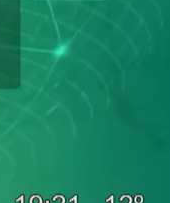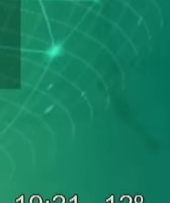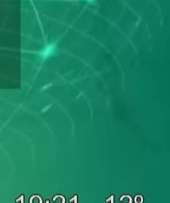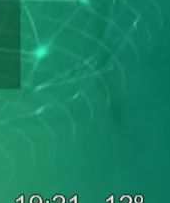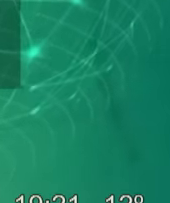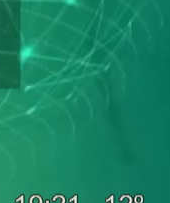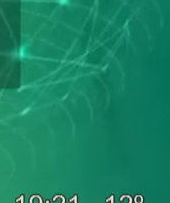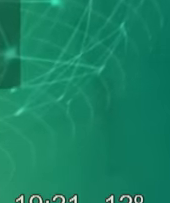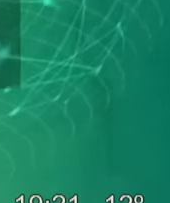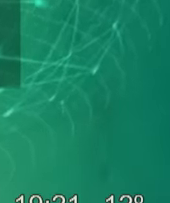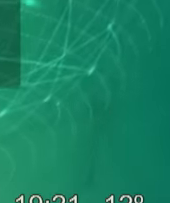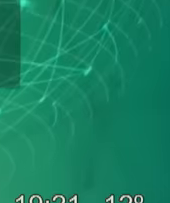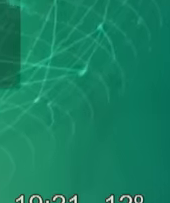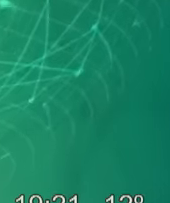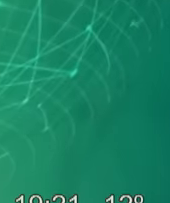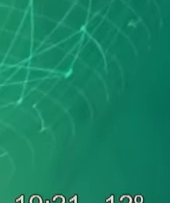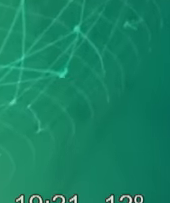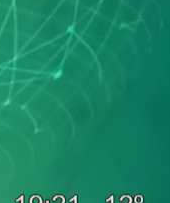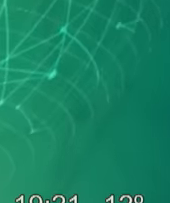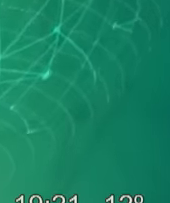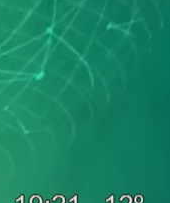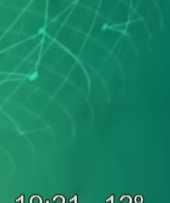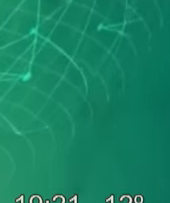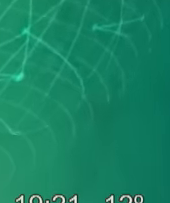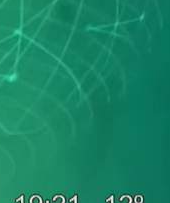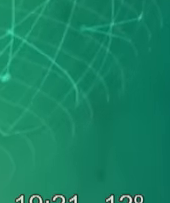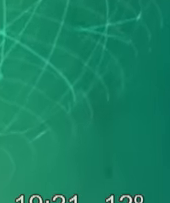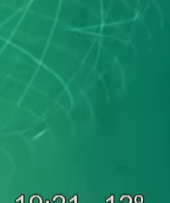tarado de blanquearlos. Yo no puedo creer.